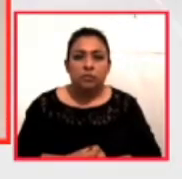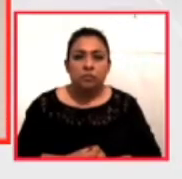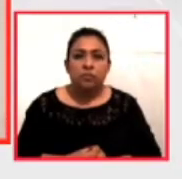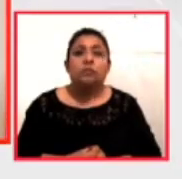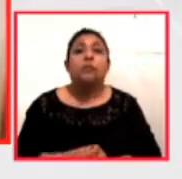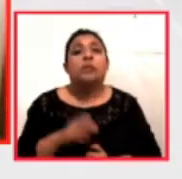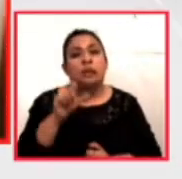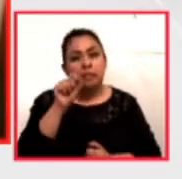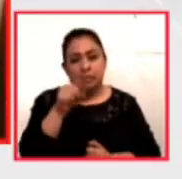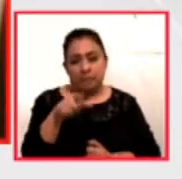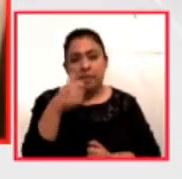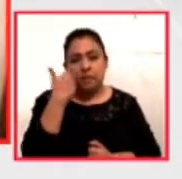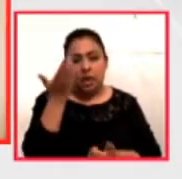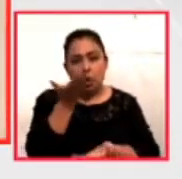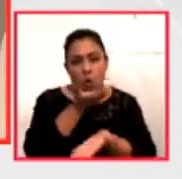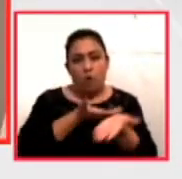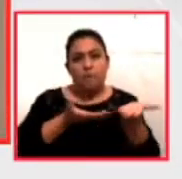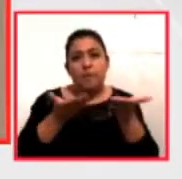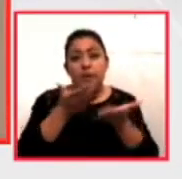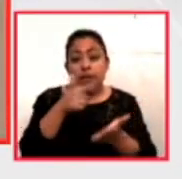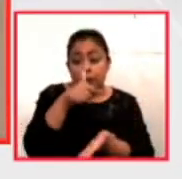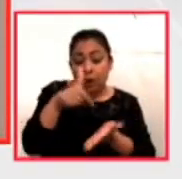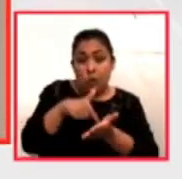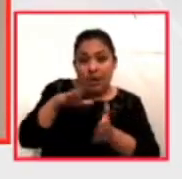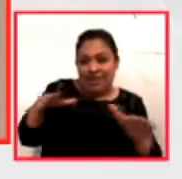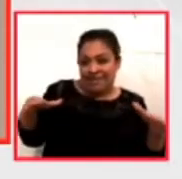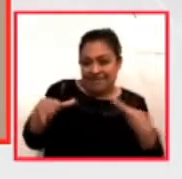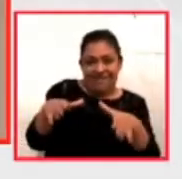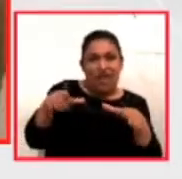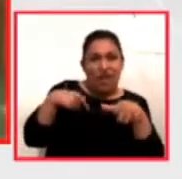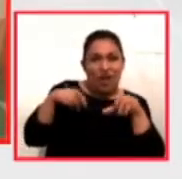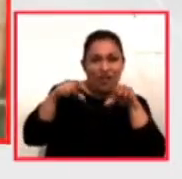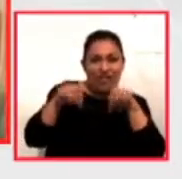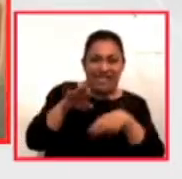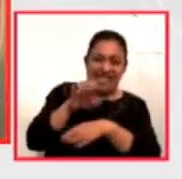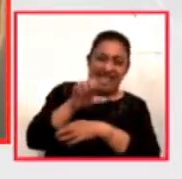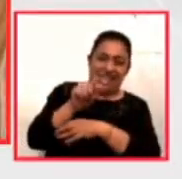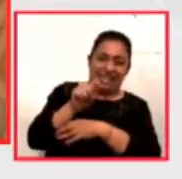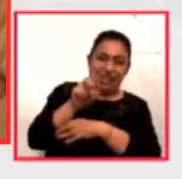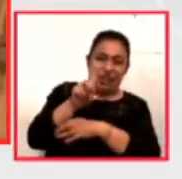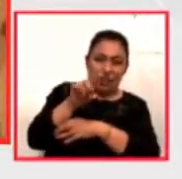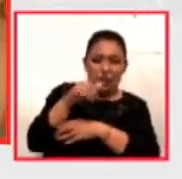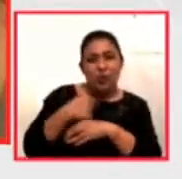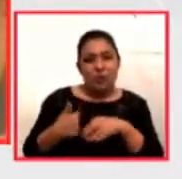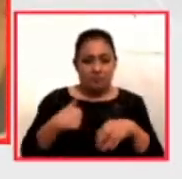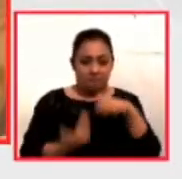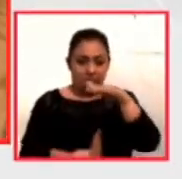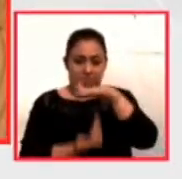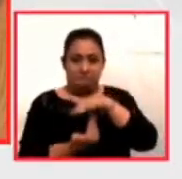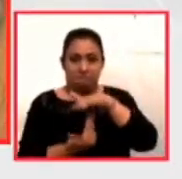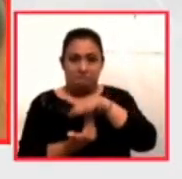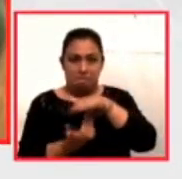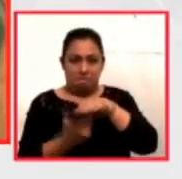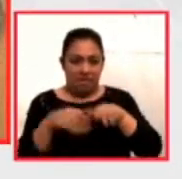les quiero compartir un poco el espacio de mi estudio. Este es mi pequeño estudio, mi mesa de trabajo. Aquí reorganicé casi todas